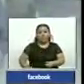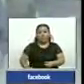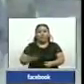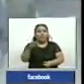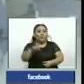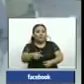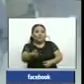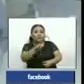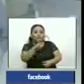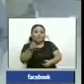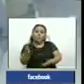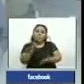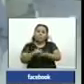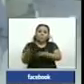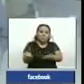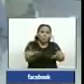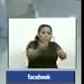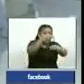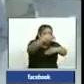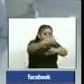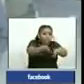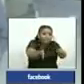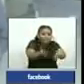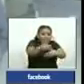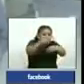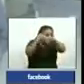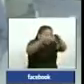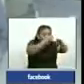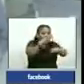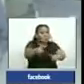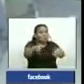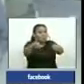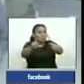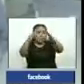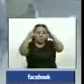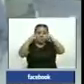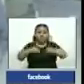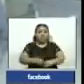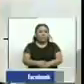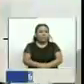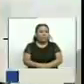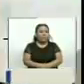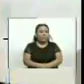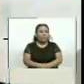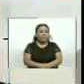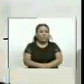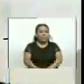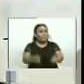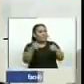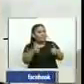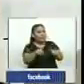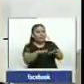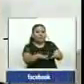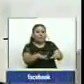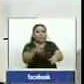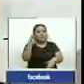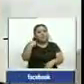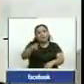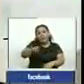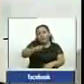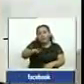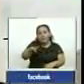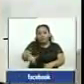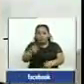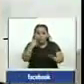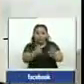Con esa información regreso la señal hasta los estudios principales. Pasen buenas noches. Bien, gracias Ernesto. Hoy tenemos parte de